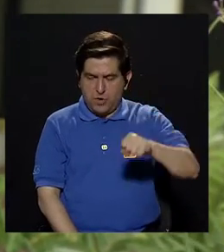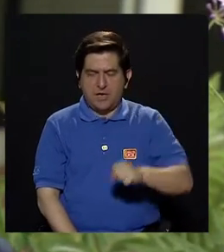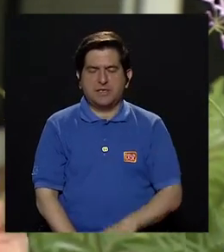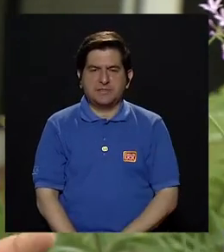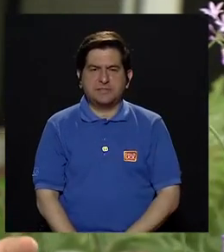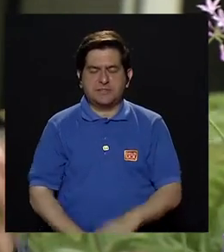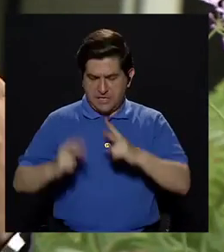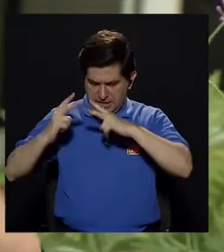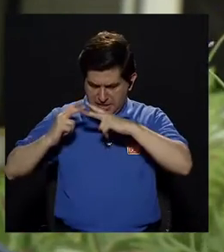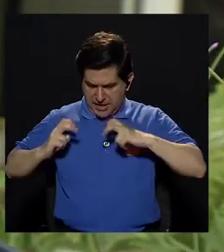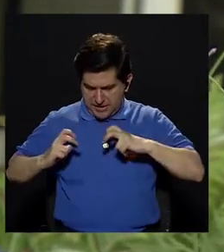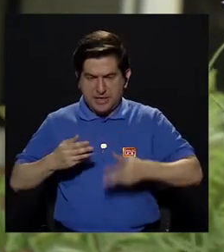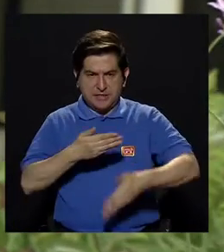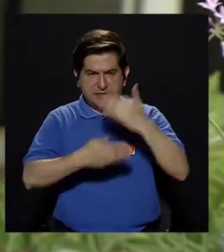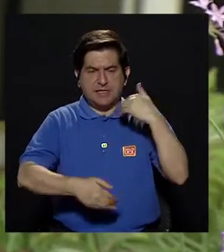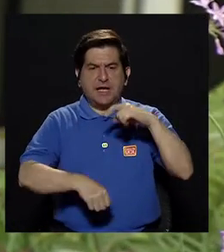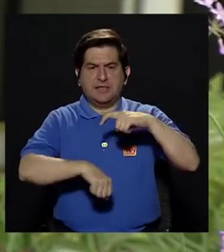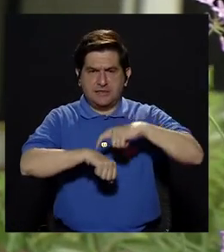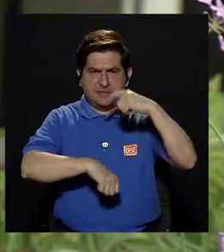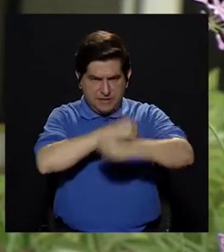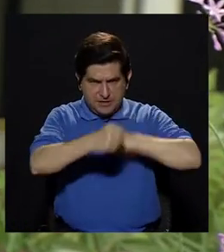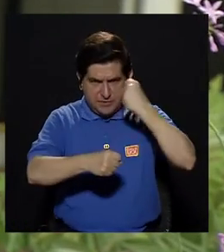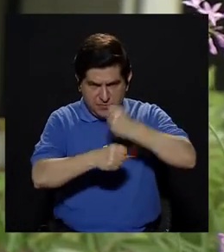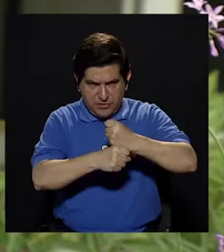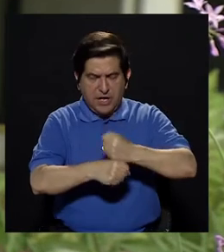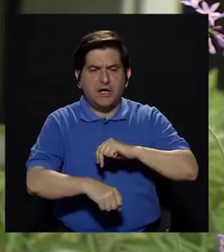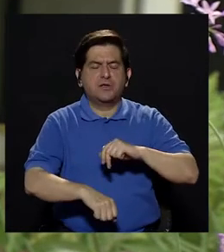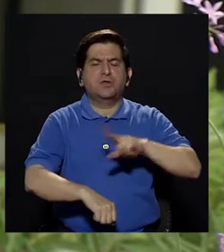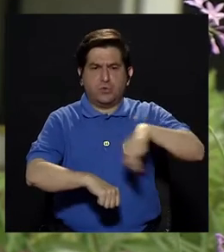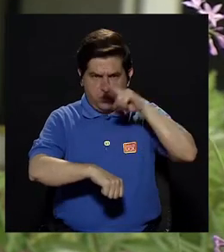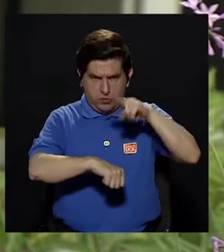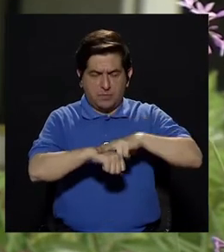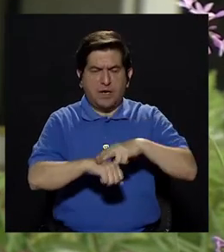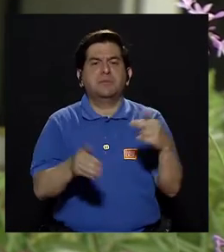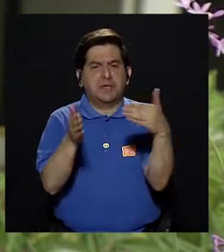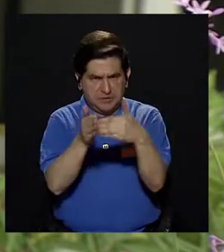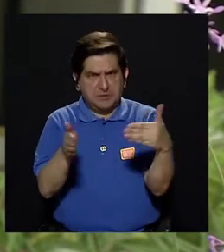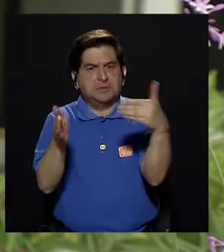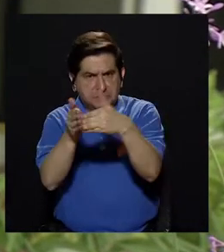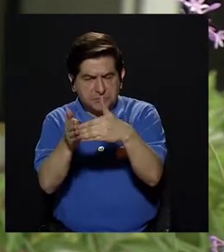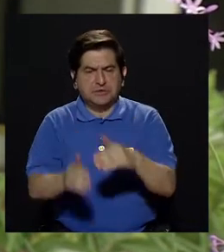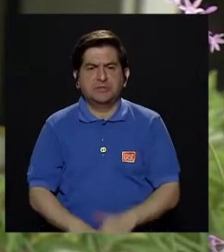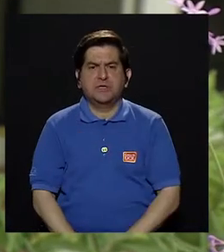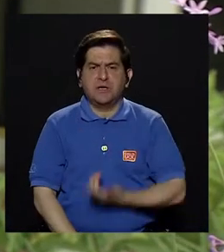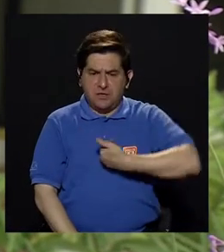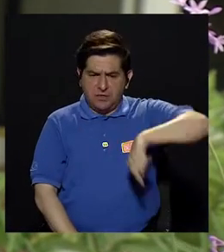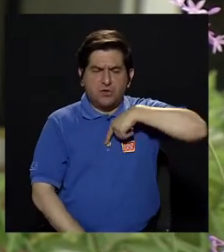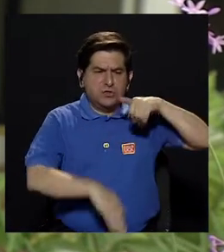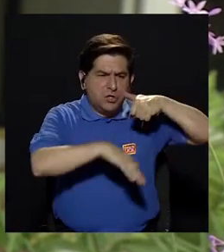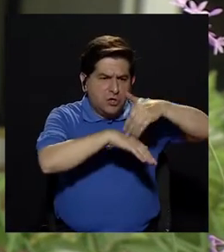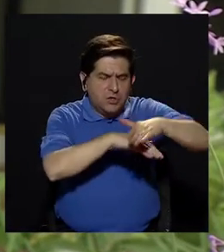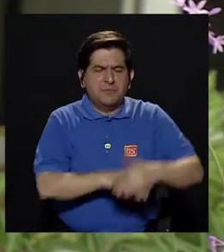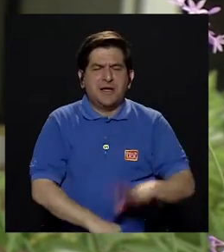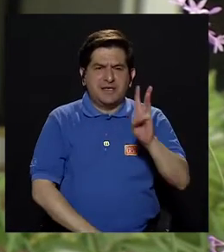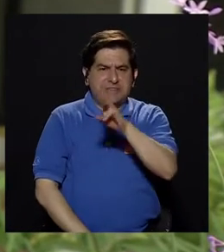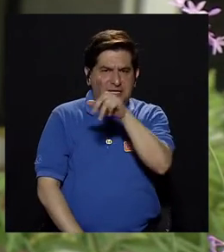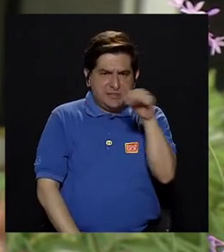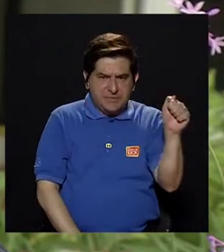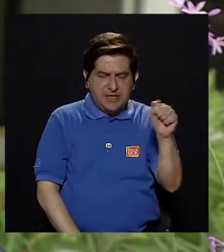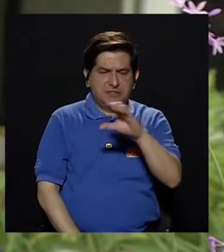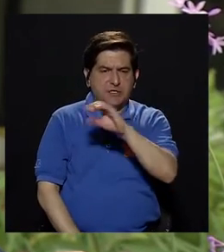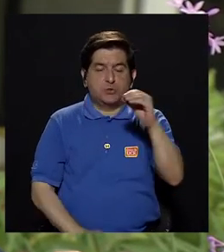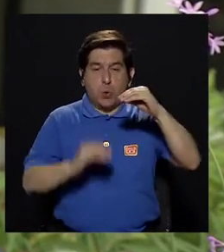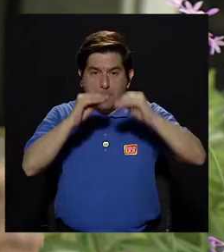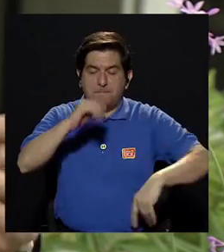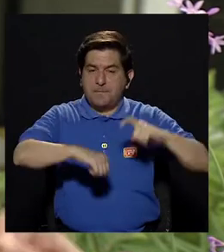puede hacer tanto la mamografía antes de la edad que tocaba con mayor frecuencia, ¿verdad? Incluso a veces nosotros tenemos que enviarlos cada 6 meses o